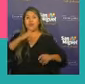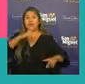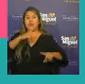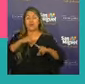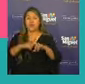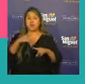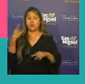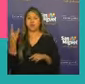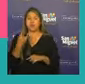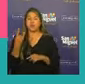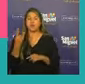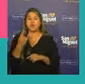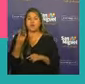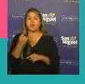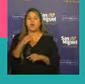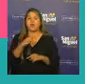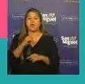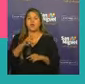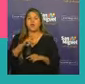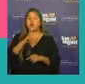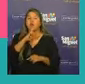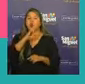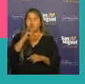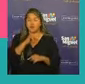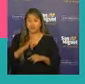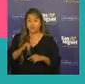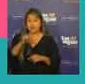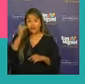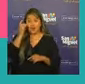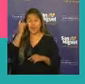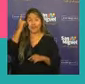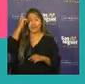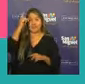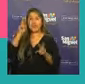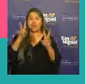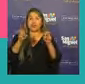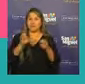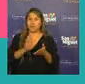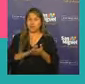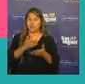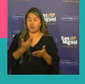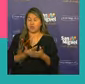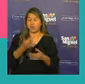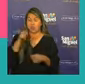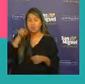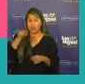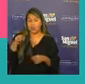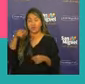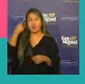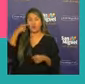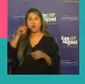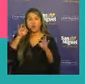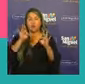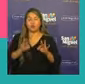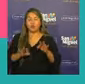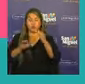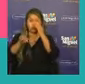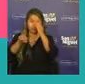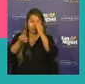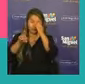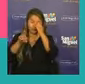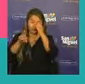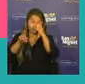Exequel González Cortés. La idea era poder instalar un dispositivo de salud ahí, pero era un espacio que era muy